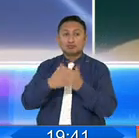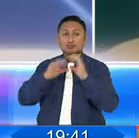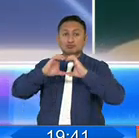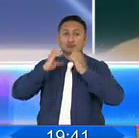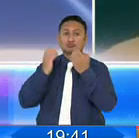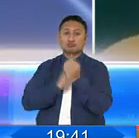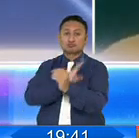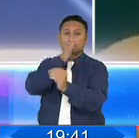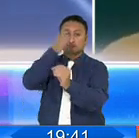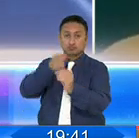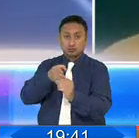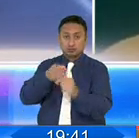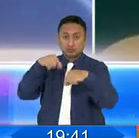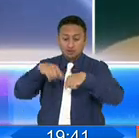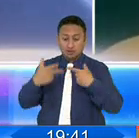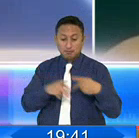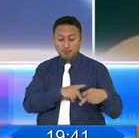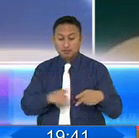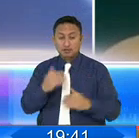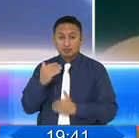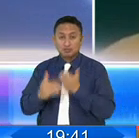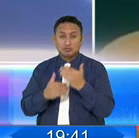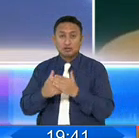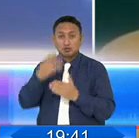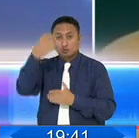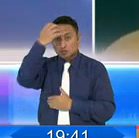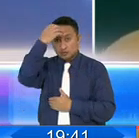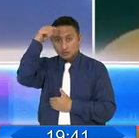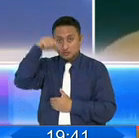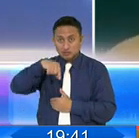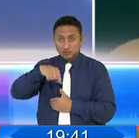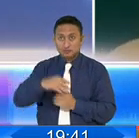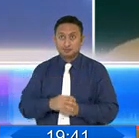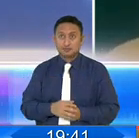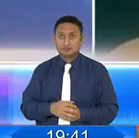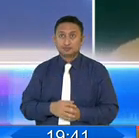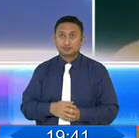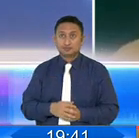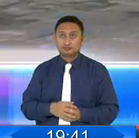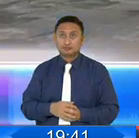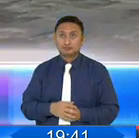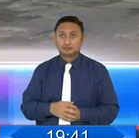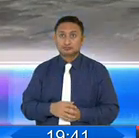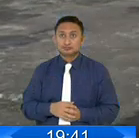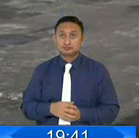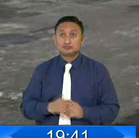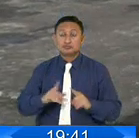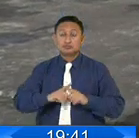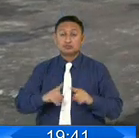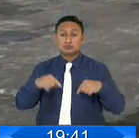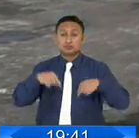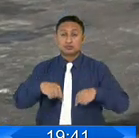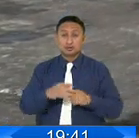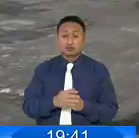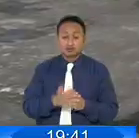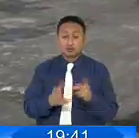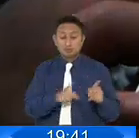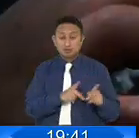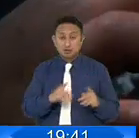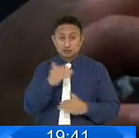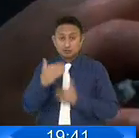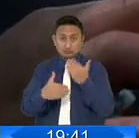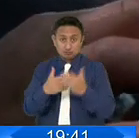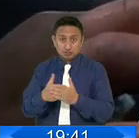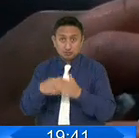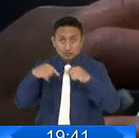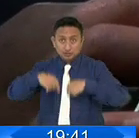es la continuidad, tenemos un plan de continuidad educativa y uso progresivo de las instalaciones educativas. Pero mientras se enmarcan los planes de retorno,